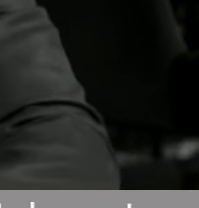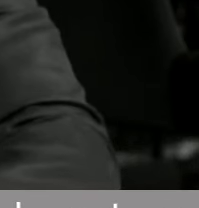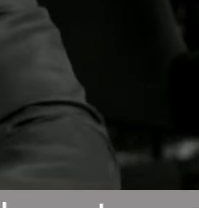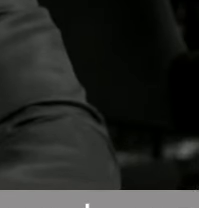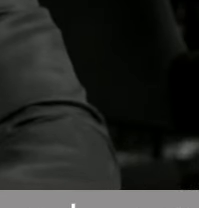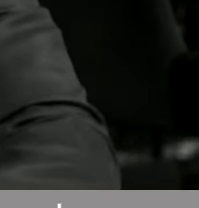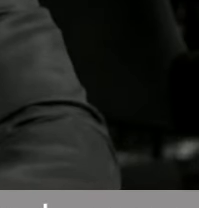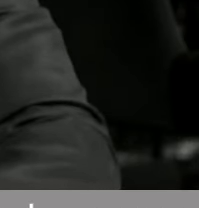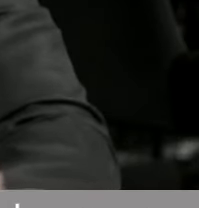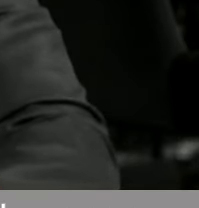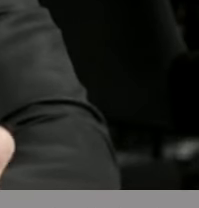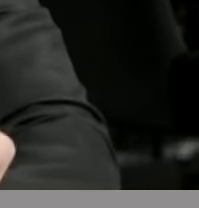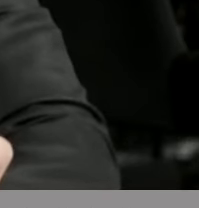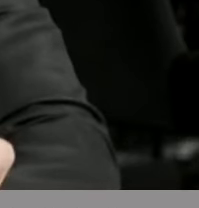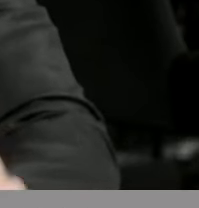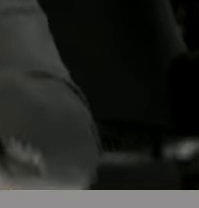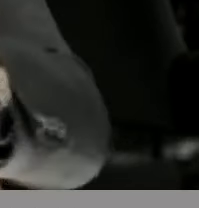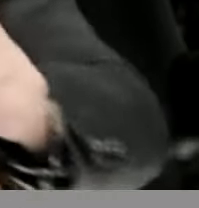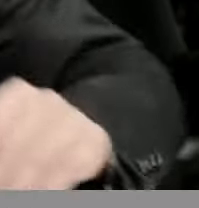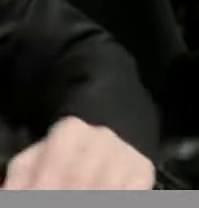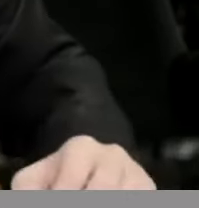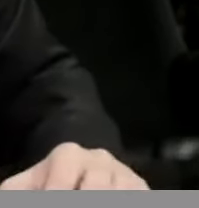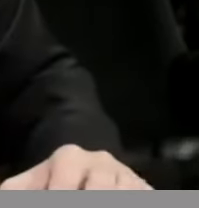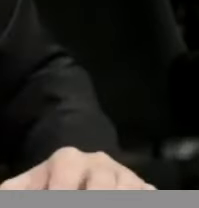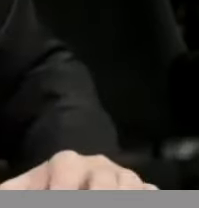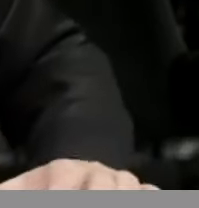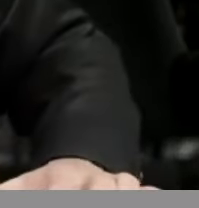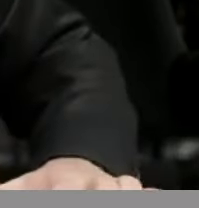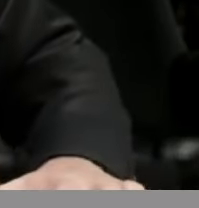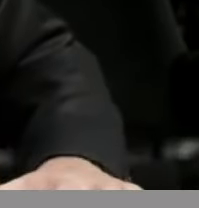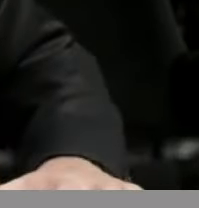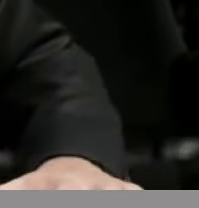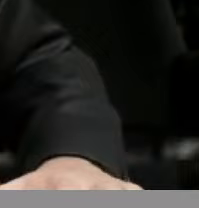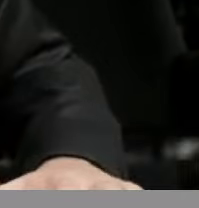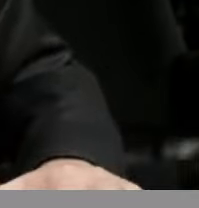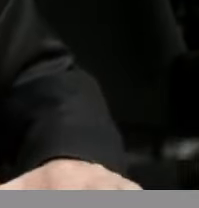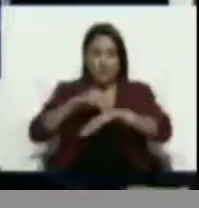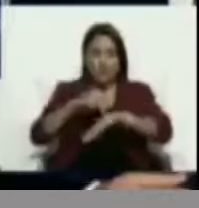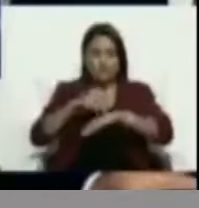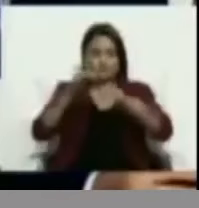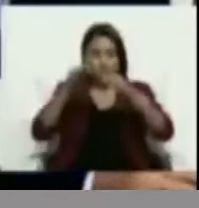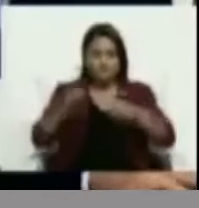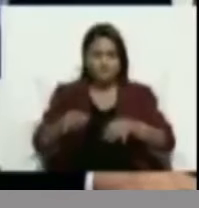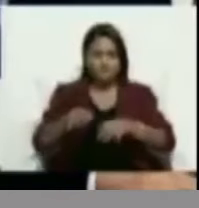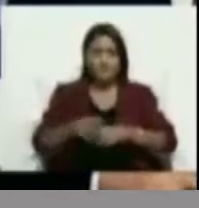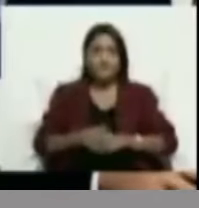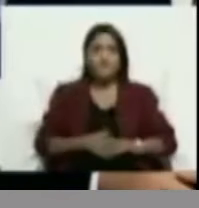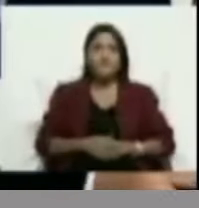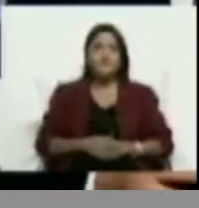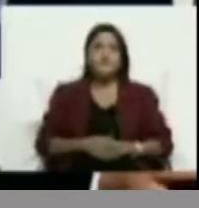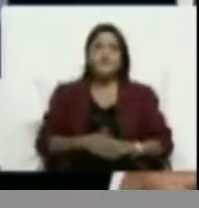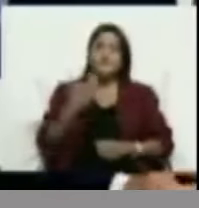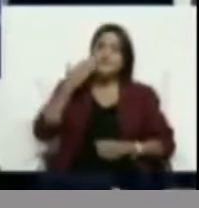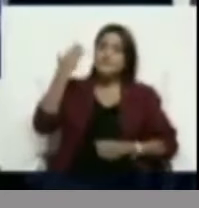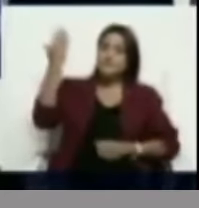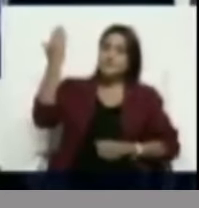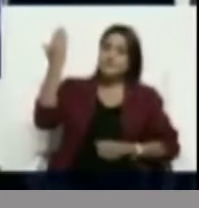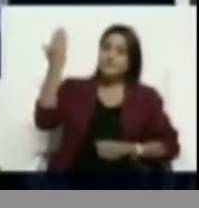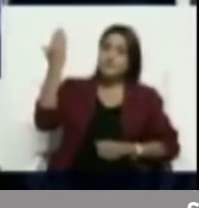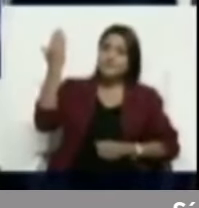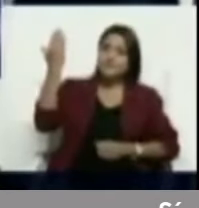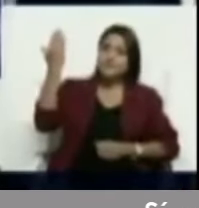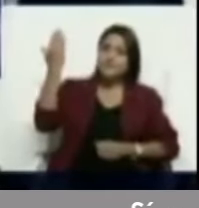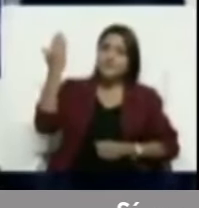alrededor de las elecciones presidenciales. Todo está unido. Veamos el siguiente material, por favor. Adelante. Así como ustedes pueden notar,